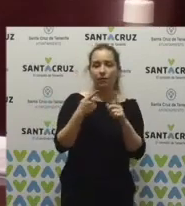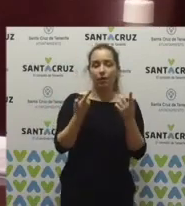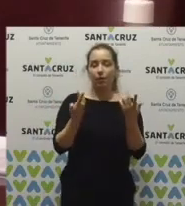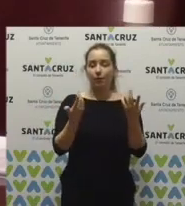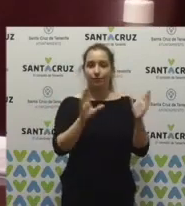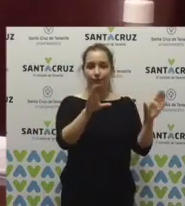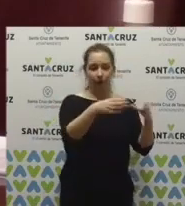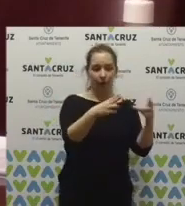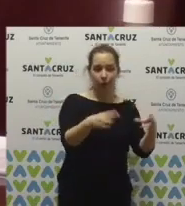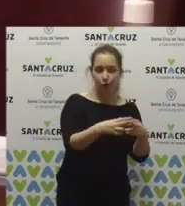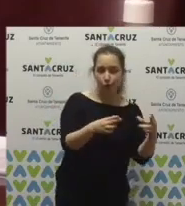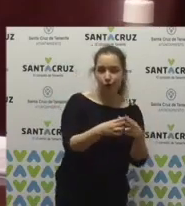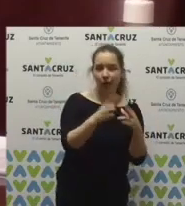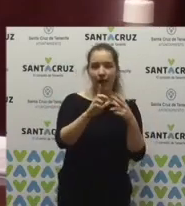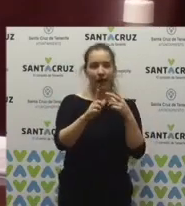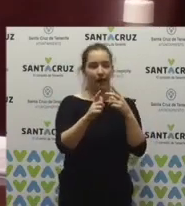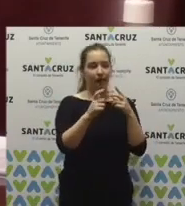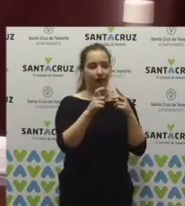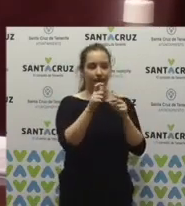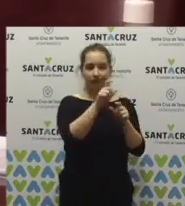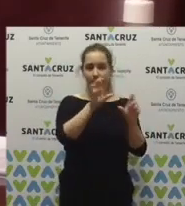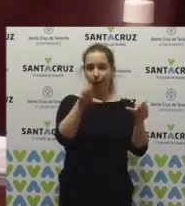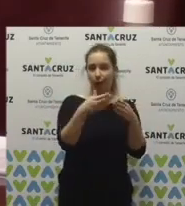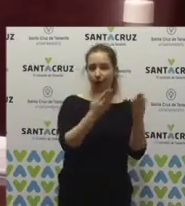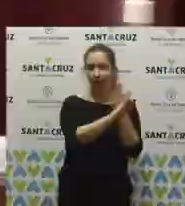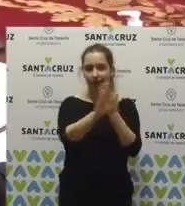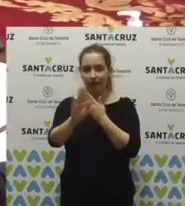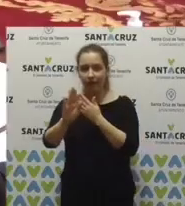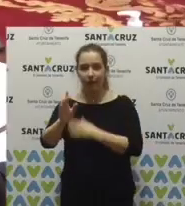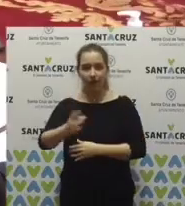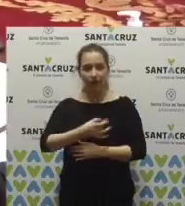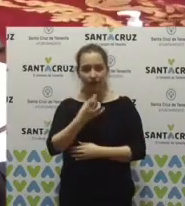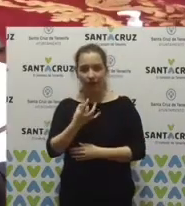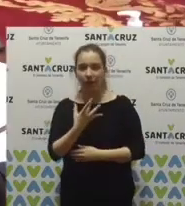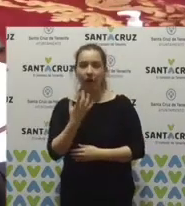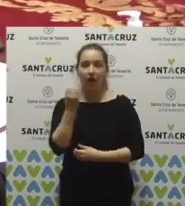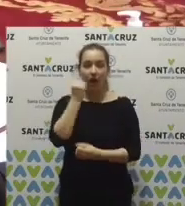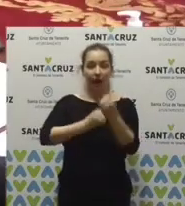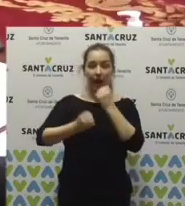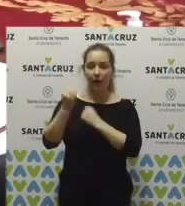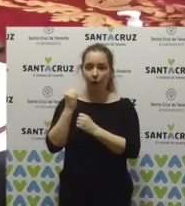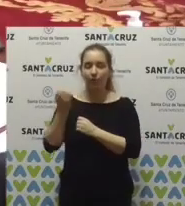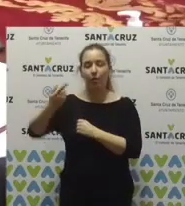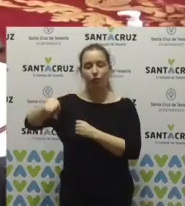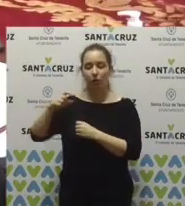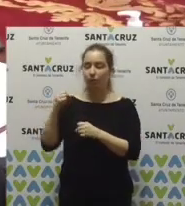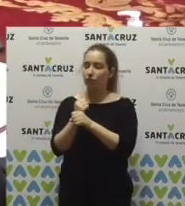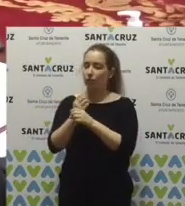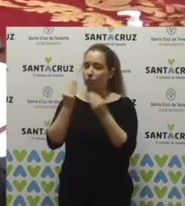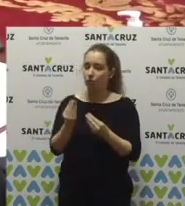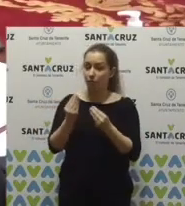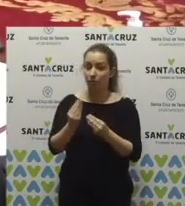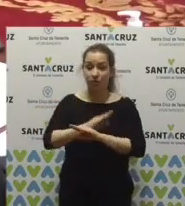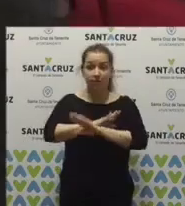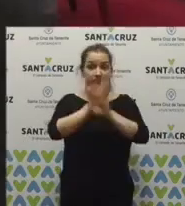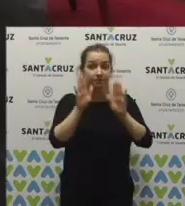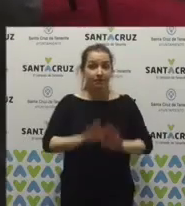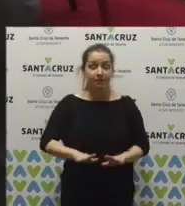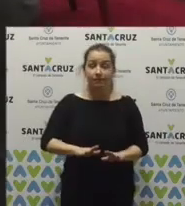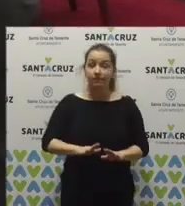sociales vecinales sindicales y económicos y sin más el secretario que le damos por aprobada esta propuesta